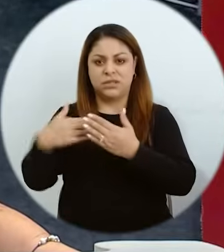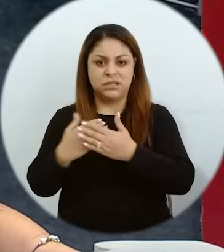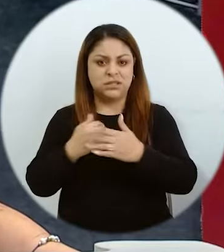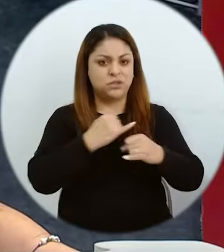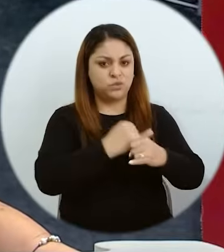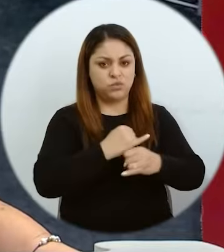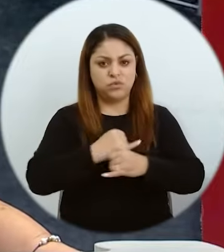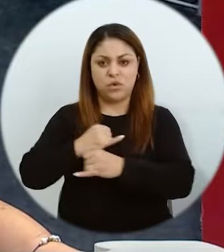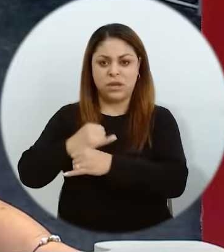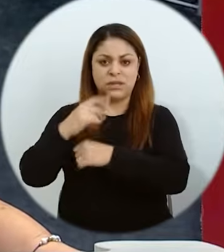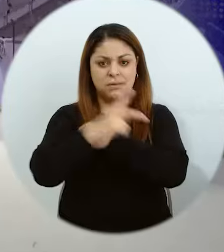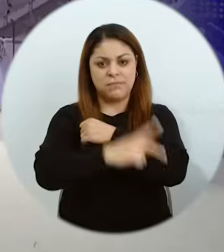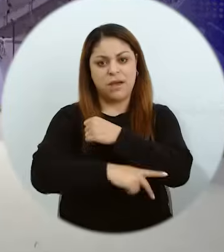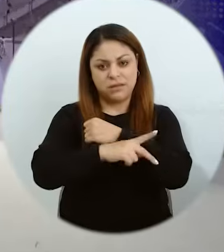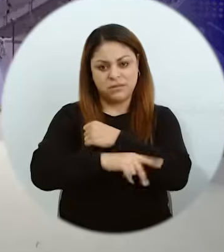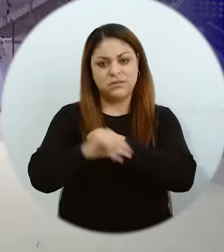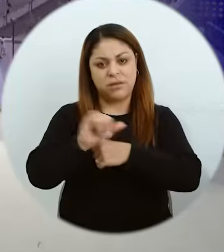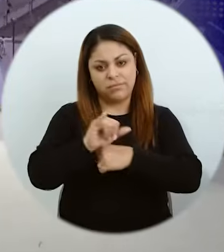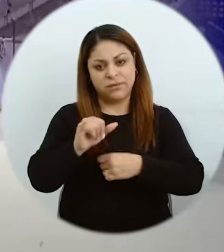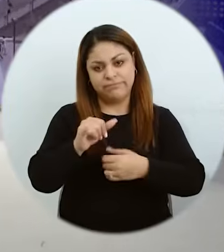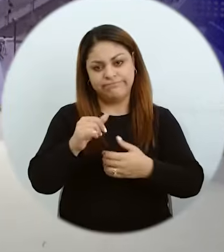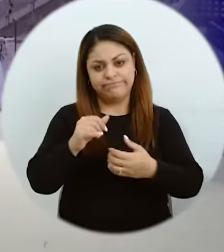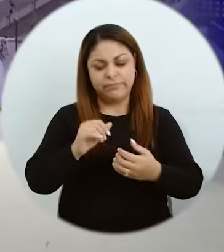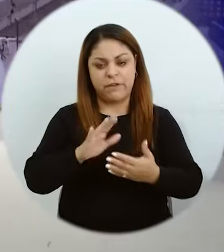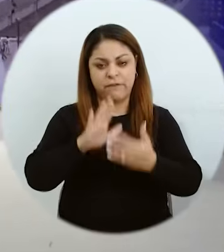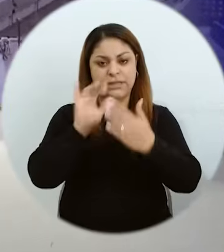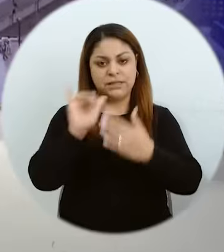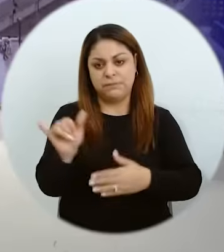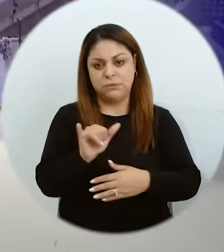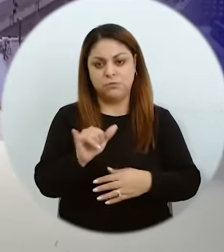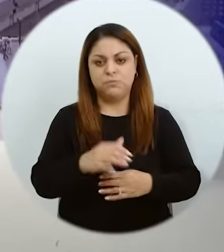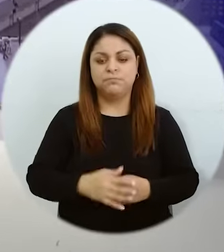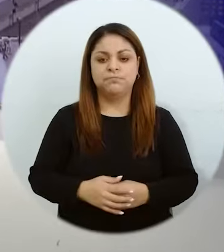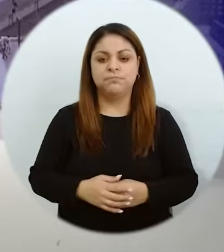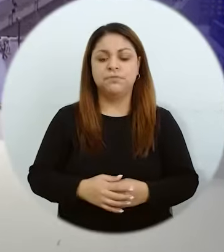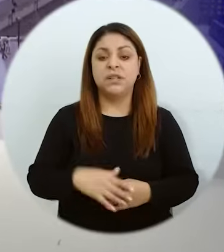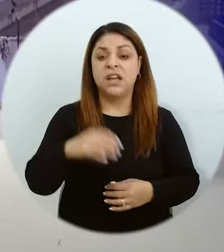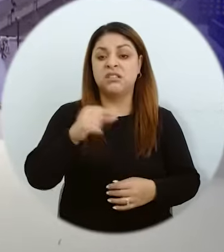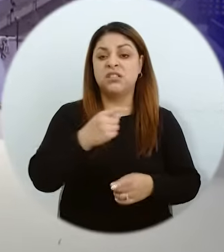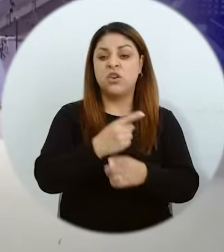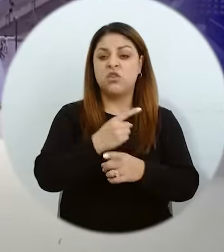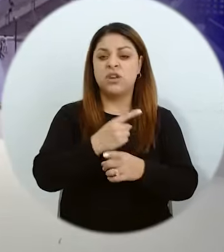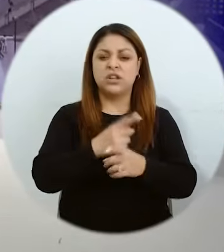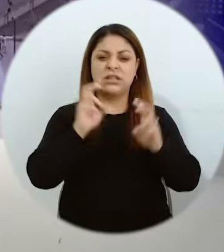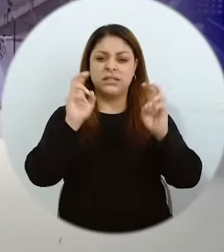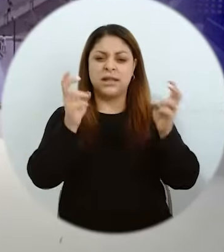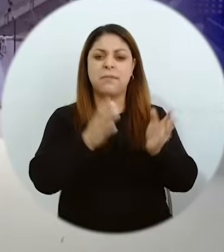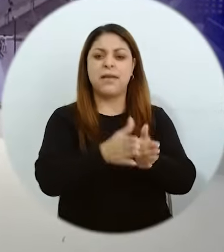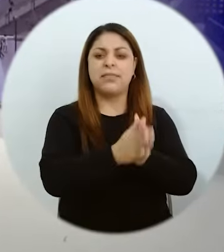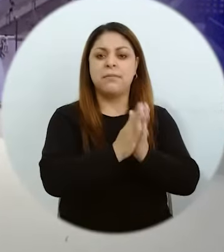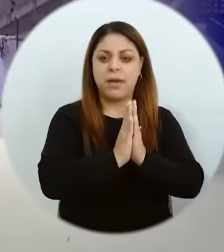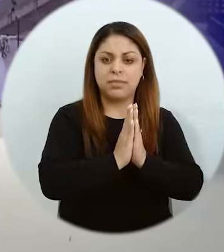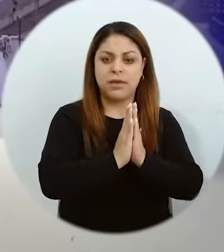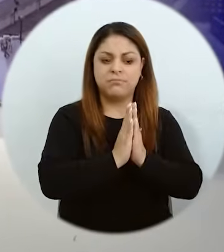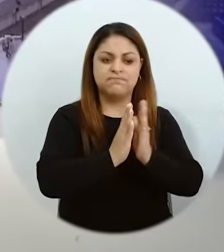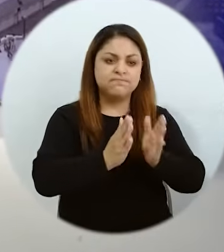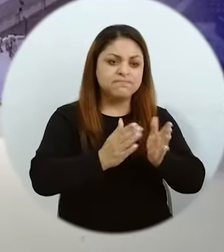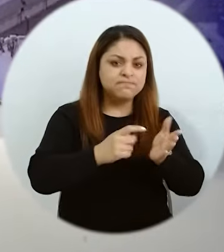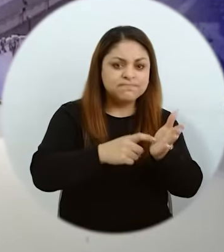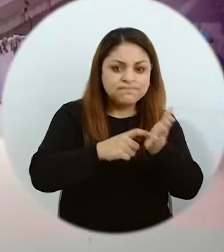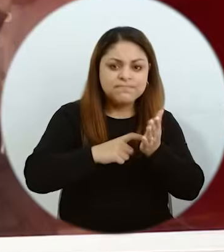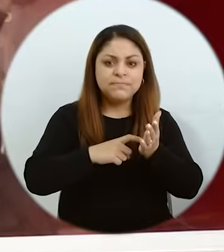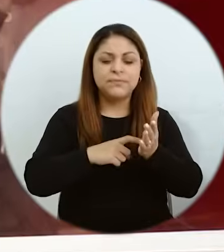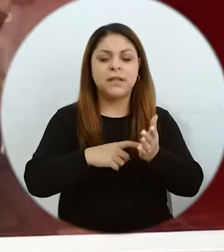instituciones del país. Bueno, por el lado de la demanda, de qué le está pidiendo a la población al Poder Judicial, tenemos